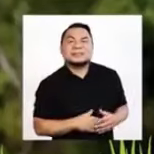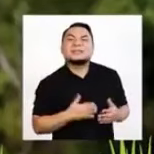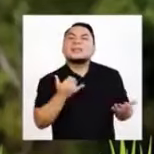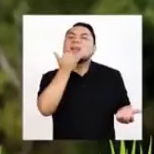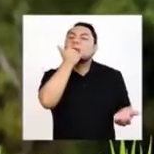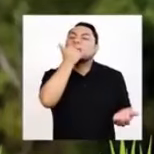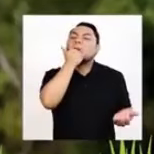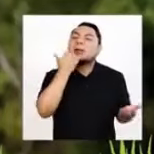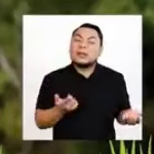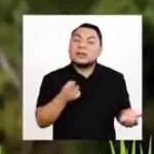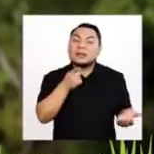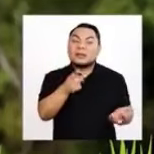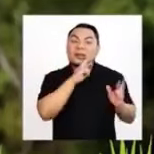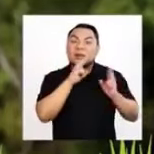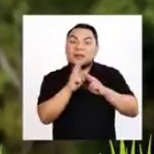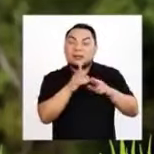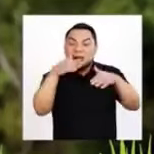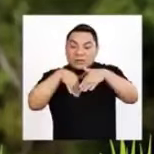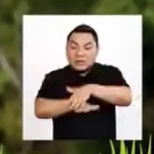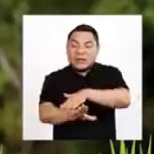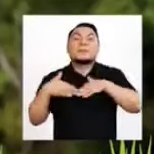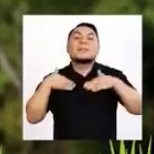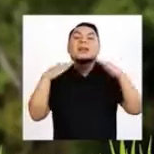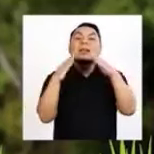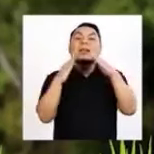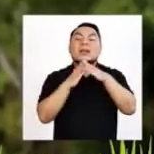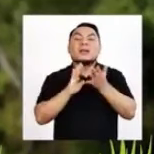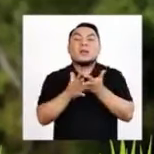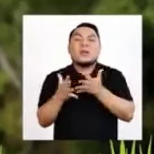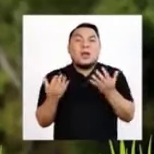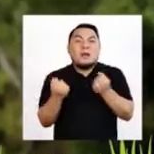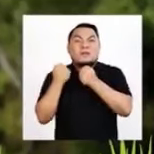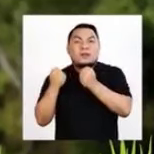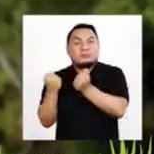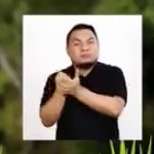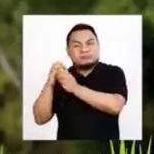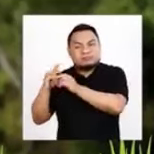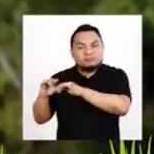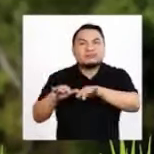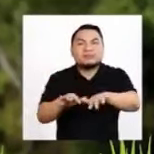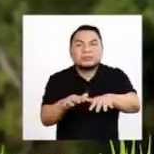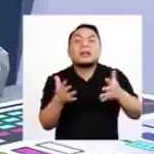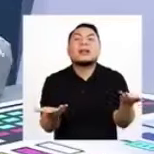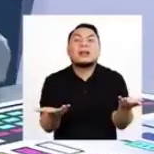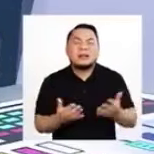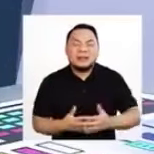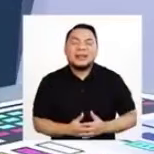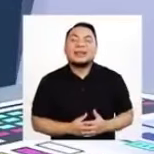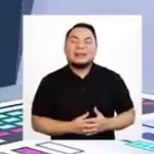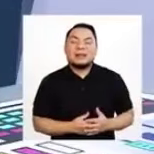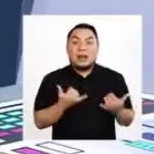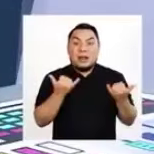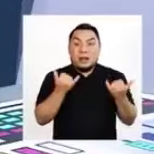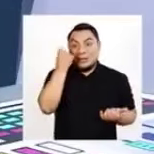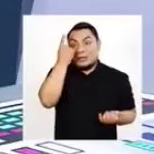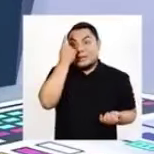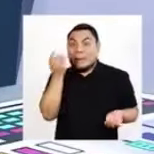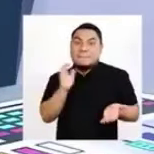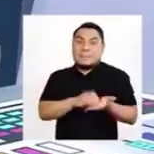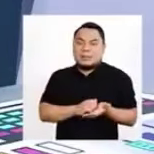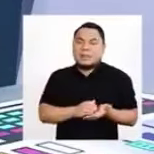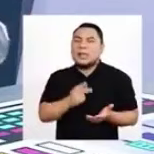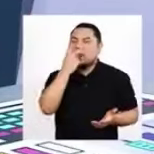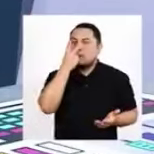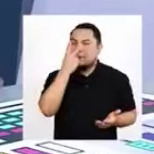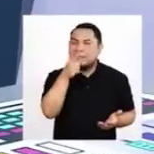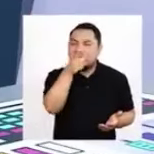una! ¿Qué pasaría si el río ingresa a mi casa y entra con fuerza? Ahora, para